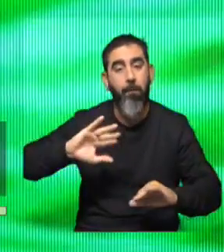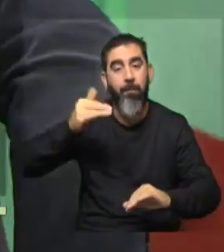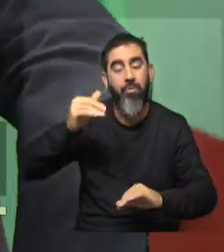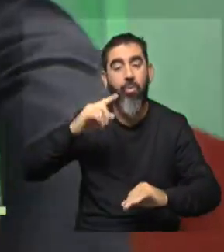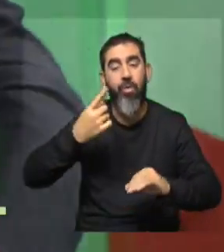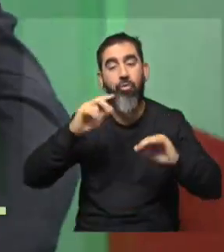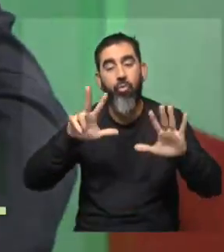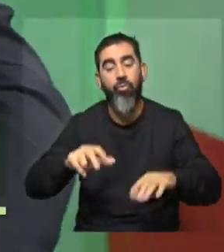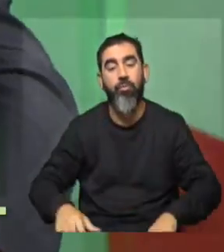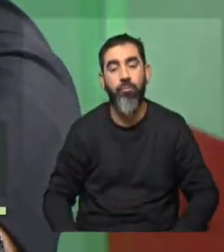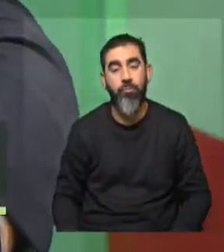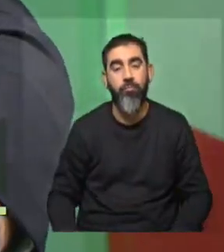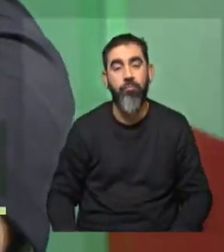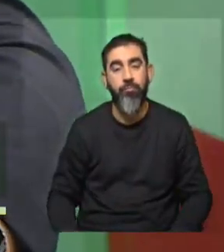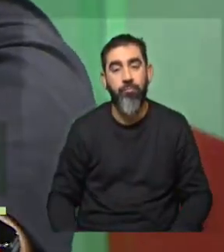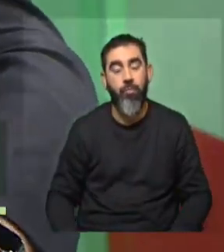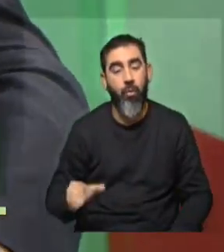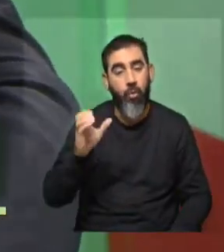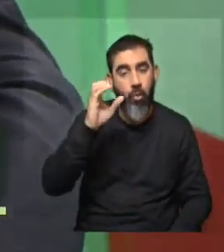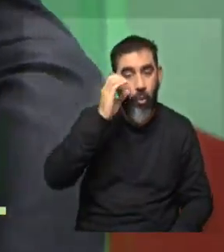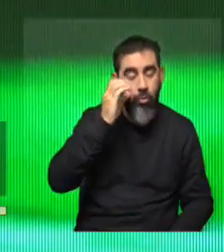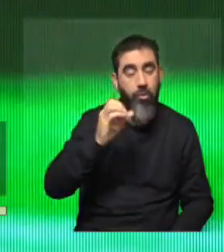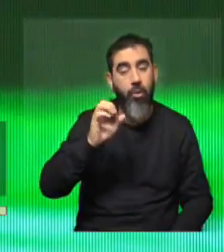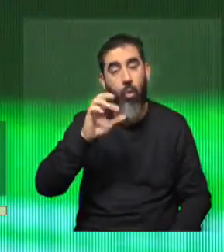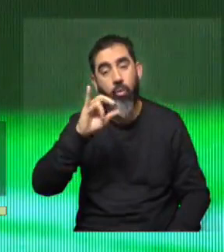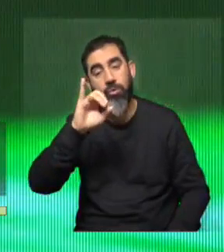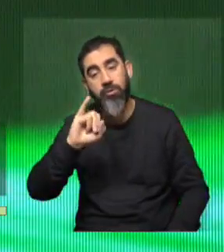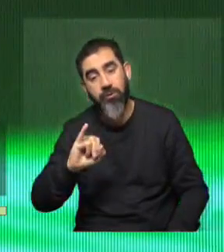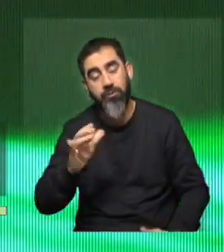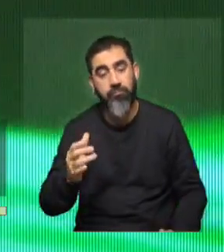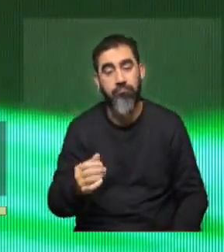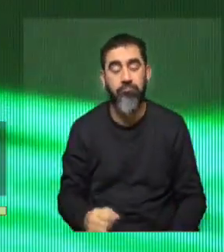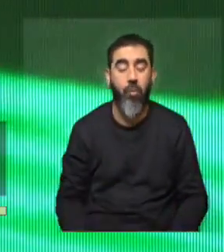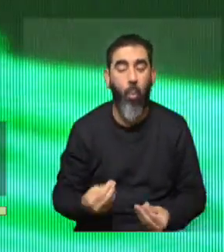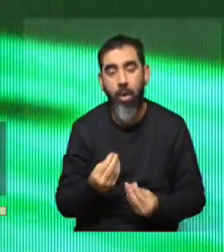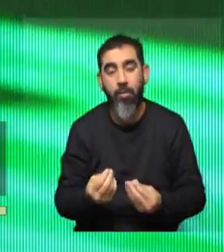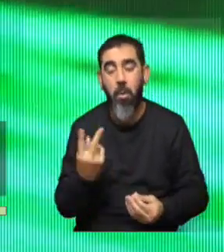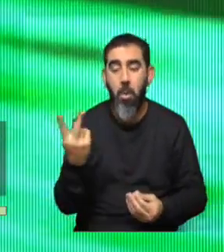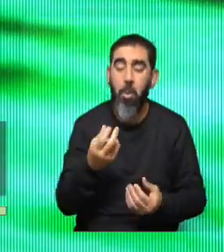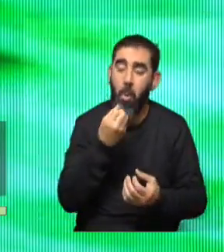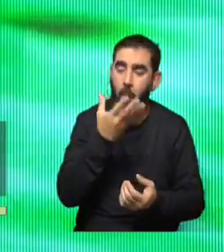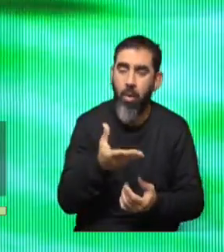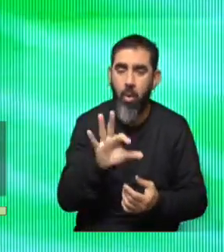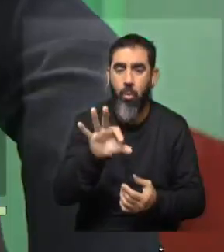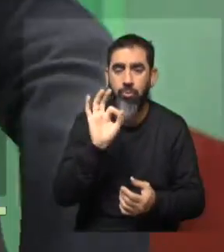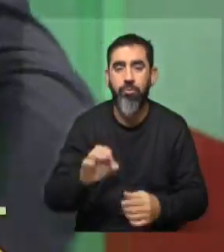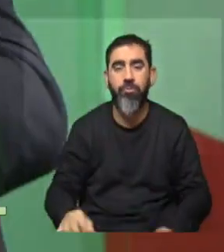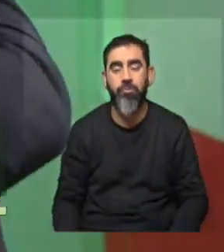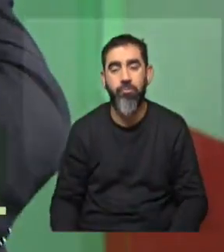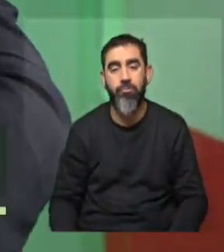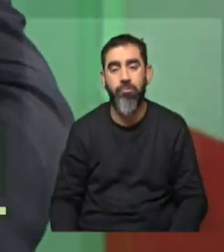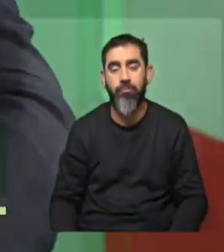me está muy bien Bueno cose veremos los dos cualquiera de las dos son accidentes opciones bien